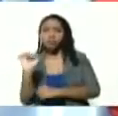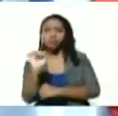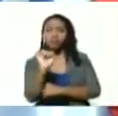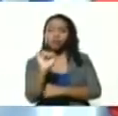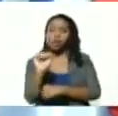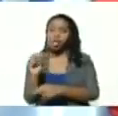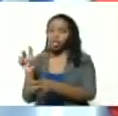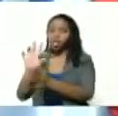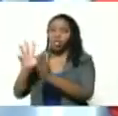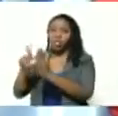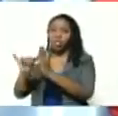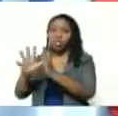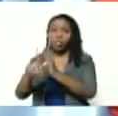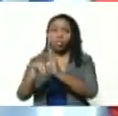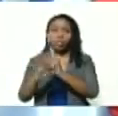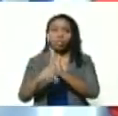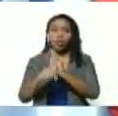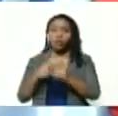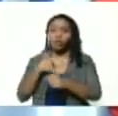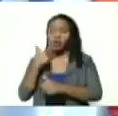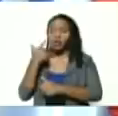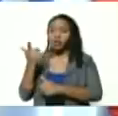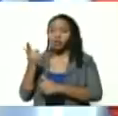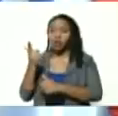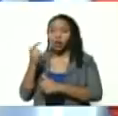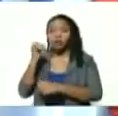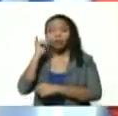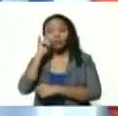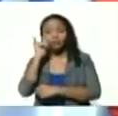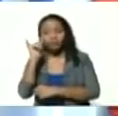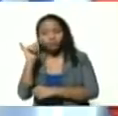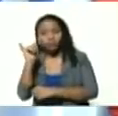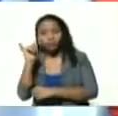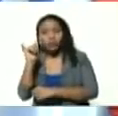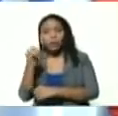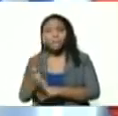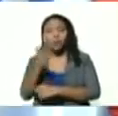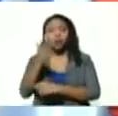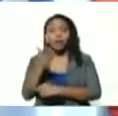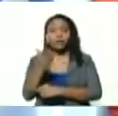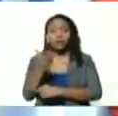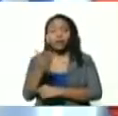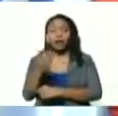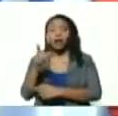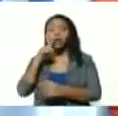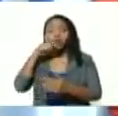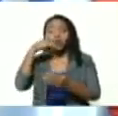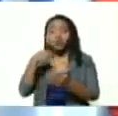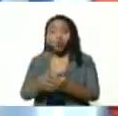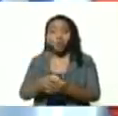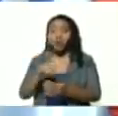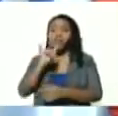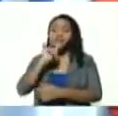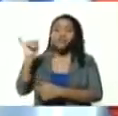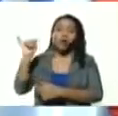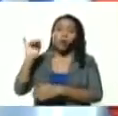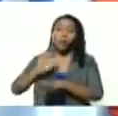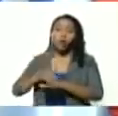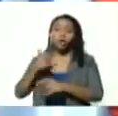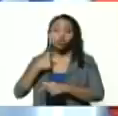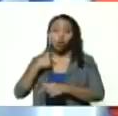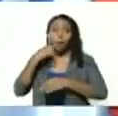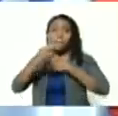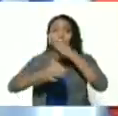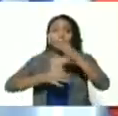las camionetas, y yo he dicho ahí que hay que grabarlo, identificando sus nombres y denunciarlos, porque yo he conversado